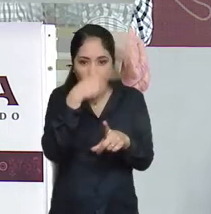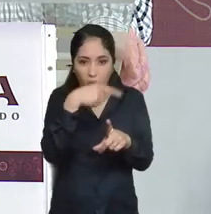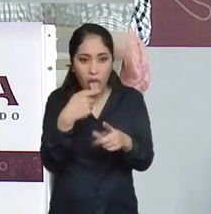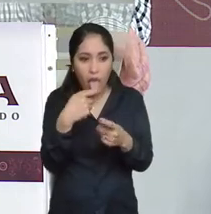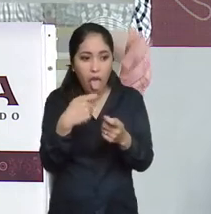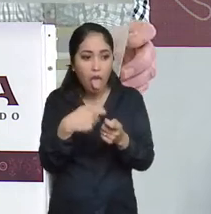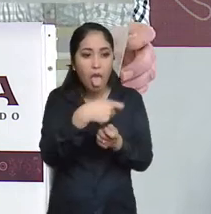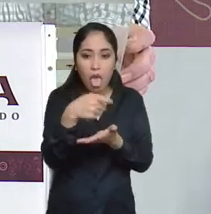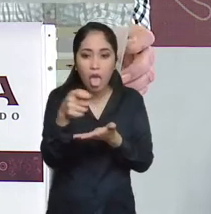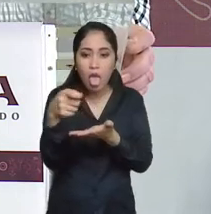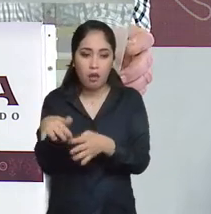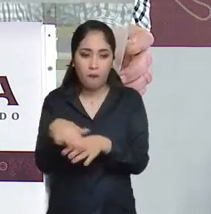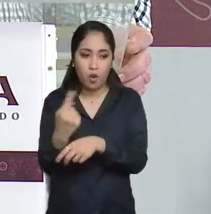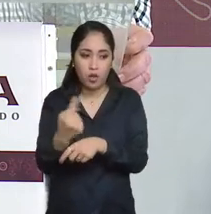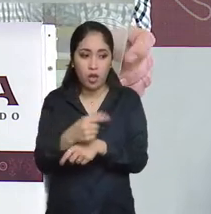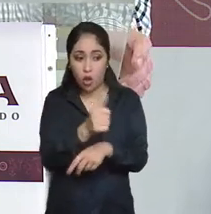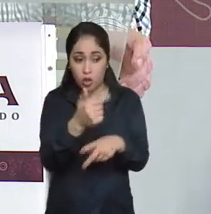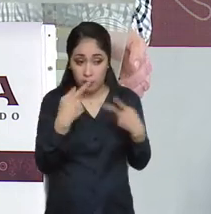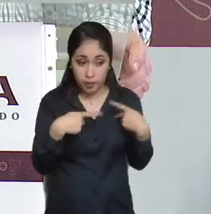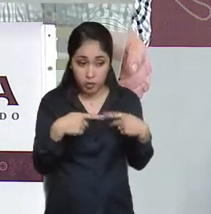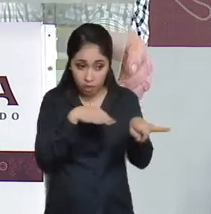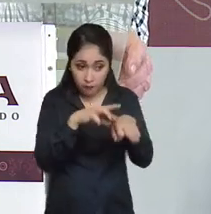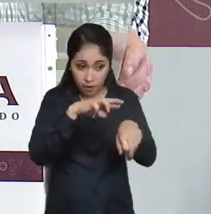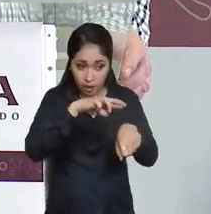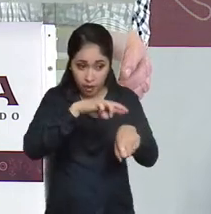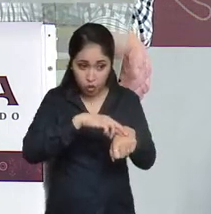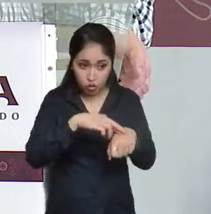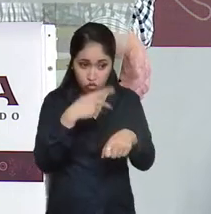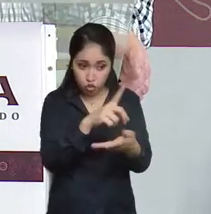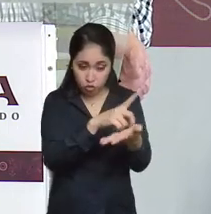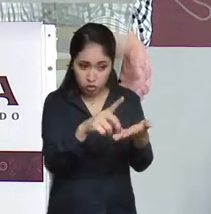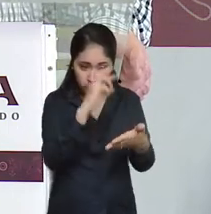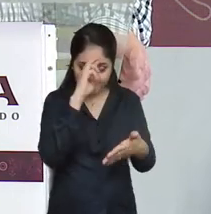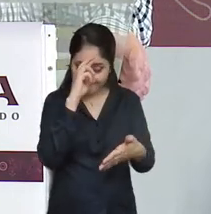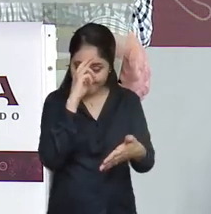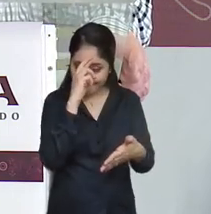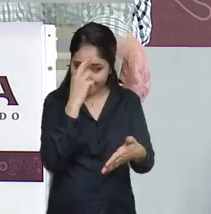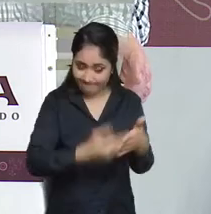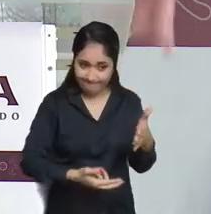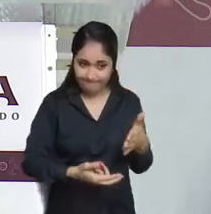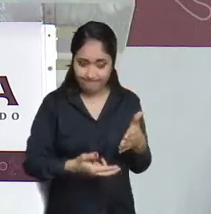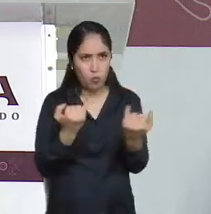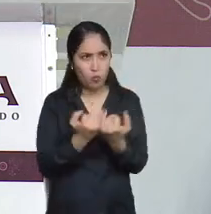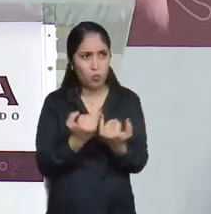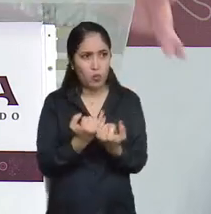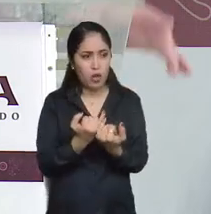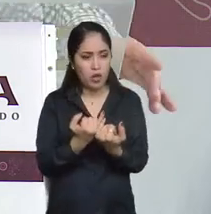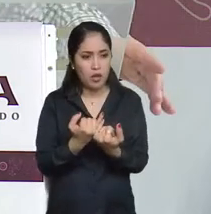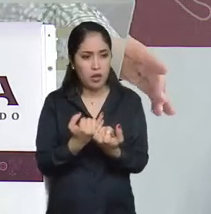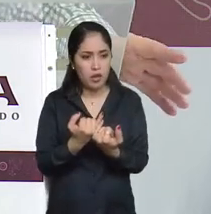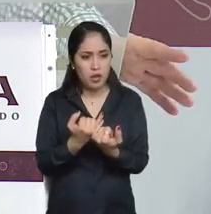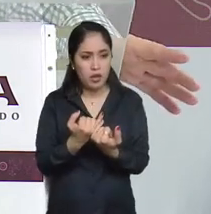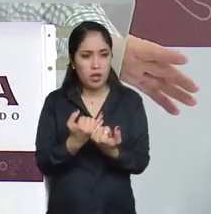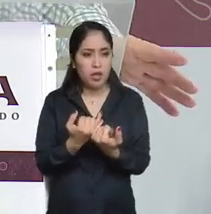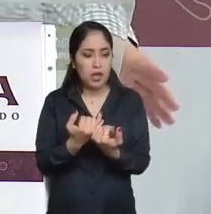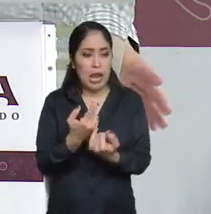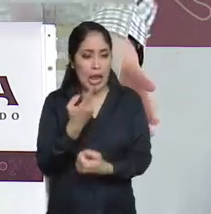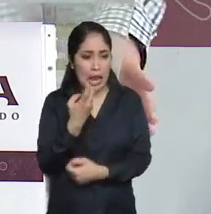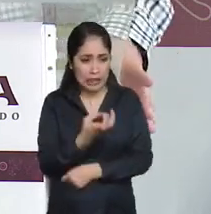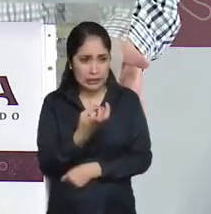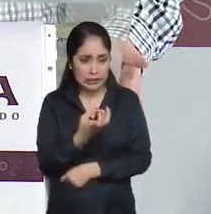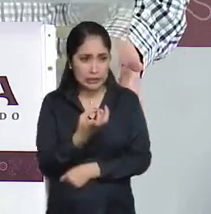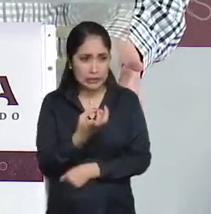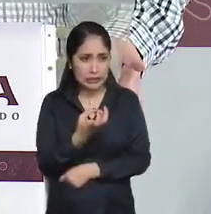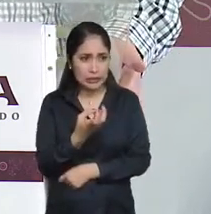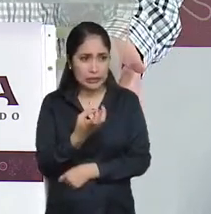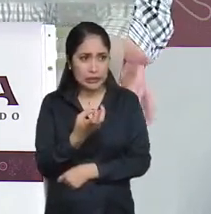de otros trabajadores. El caso de Horacio Lora, pues yo sé, ya también se los dije, este es un tema pues, en el cual yo